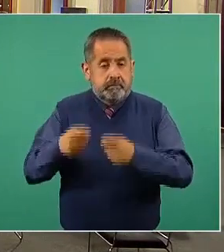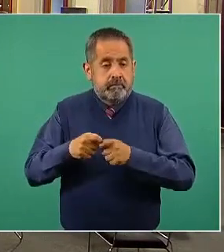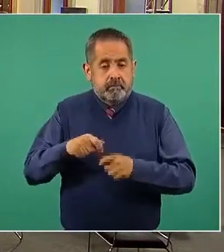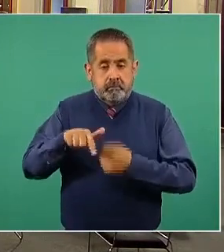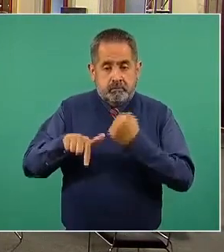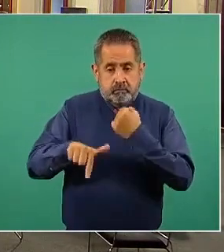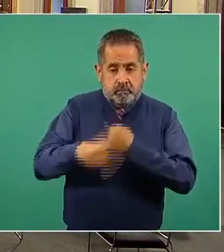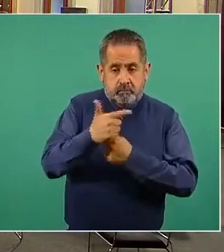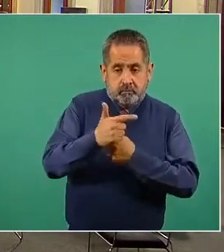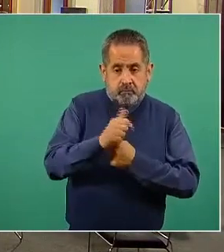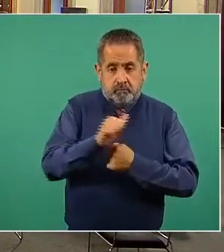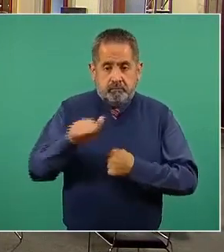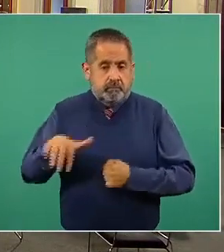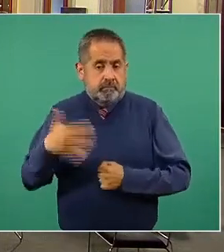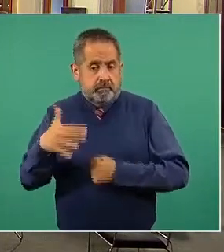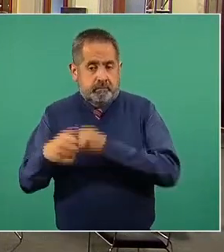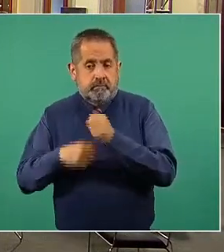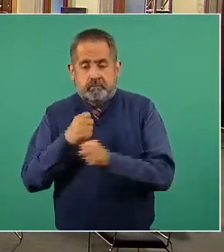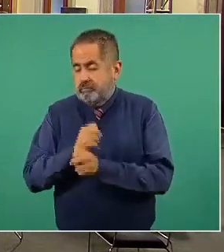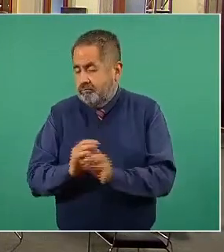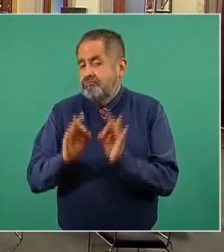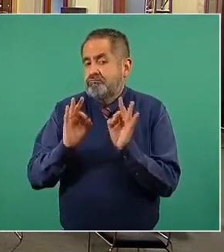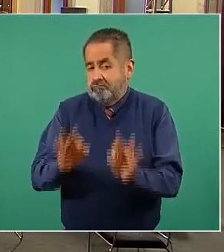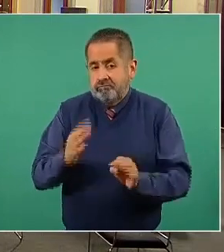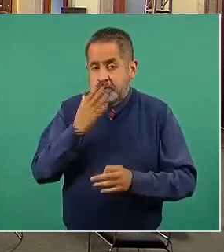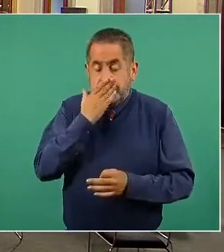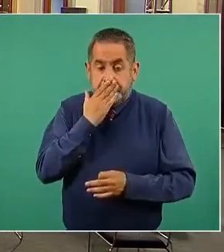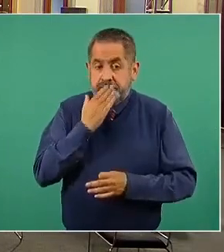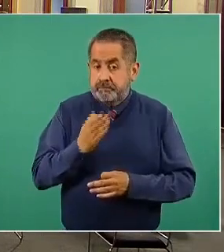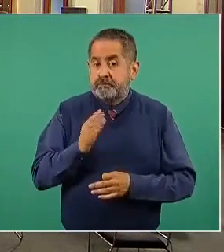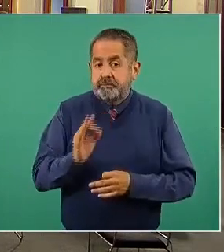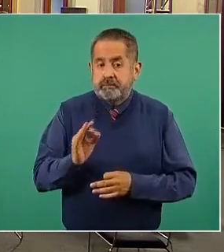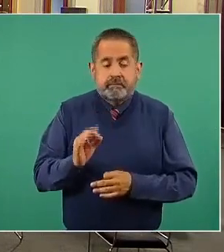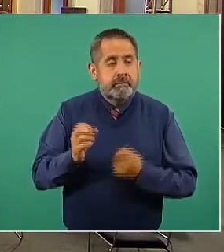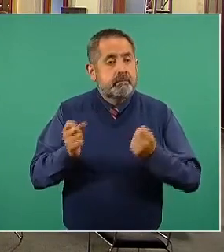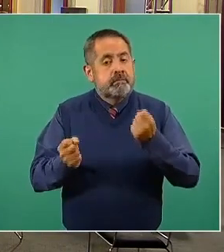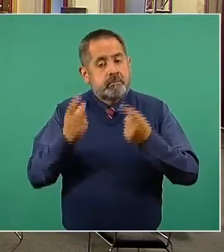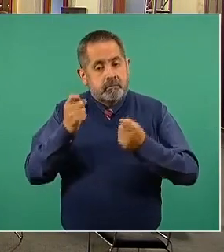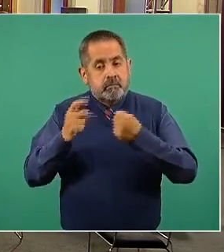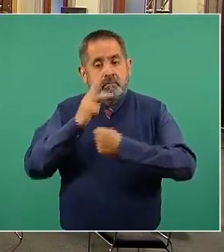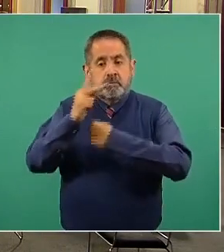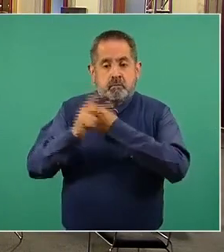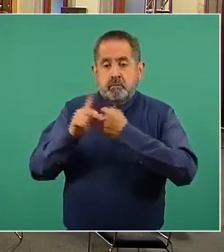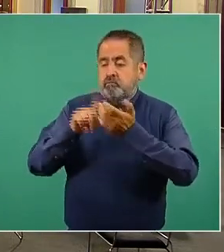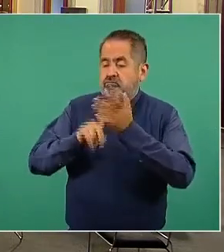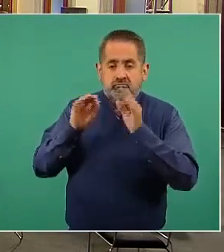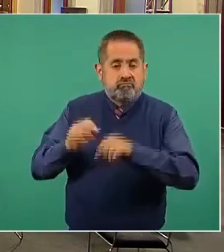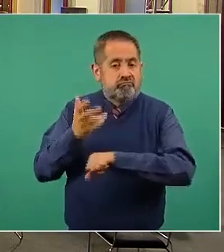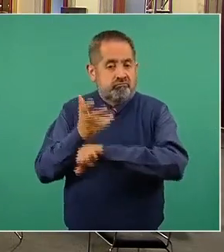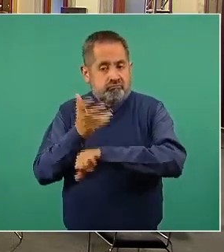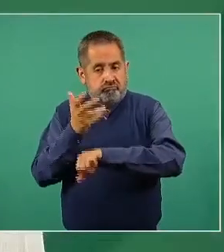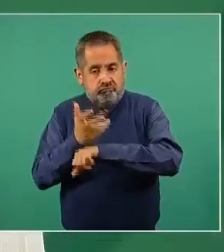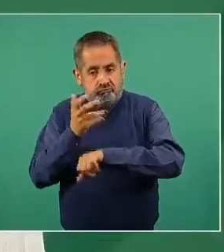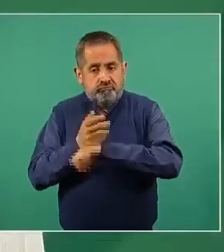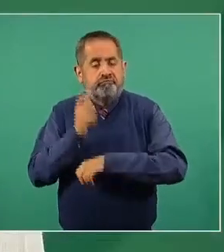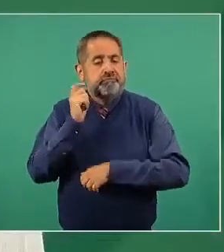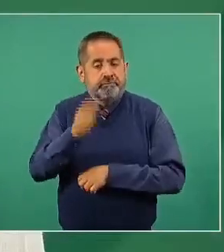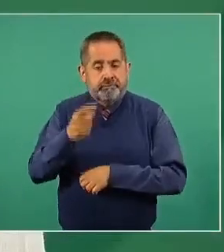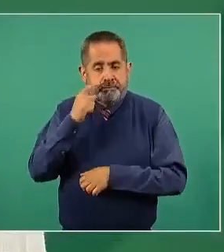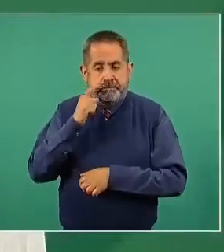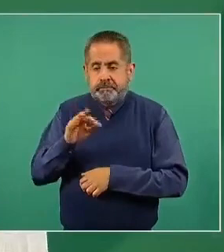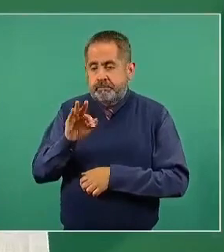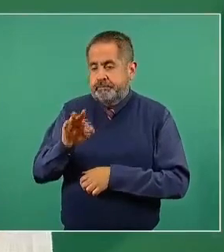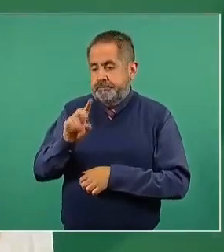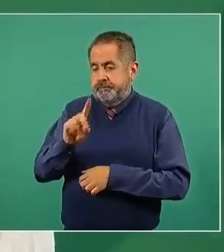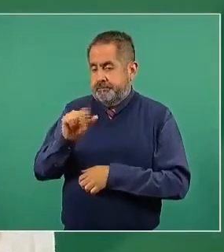de 12 a 15 años y en algunos países, concretamente en Estados Unidos, la